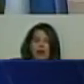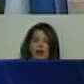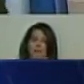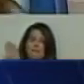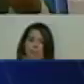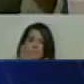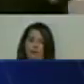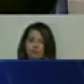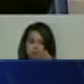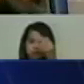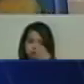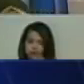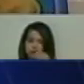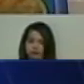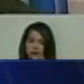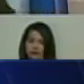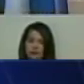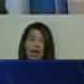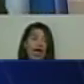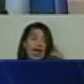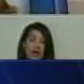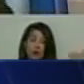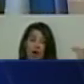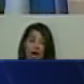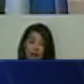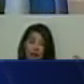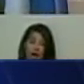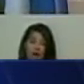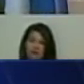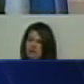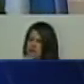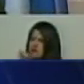bien aparecen ahora defendiendo, es increíble,